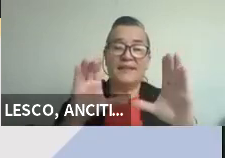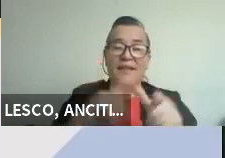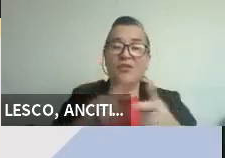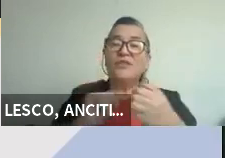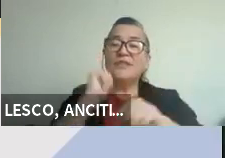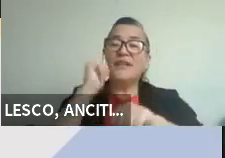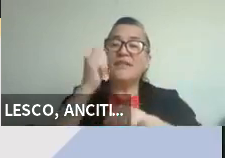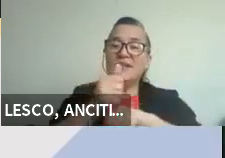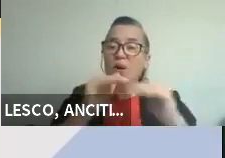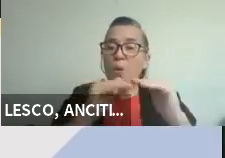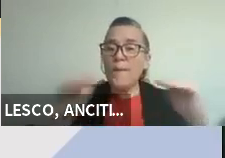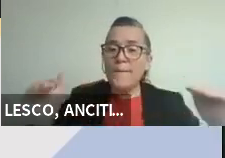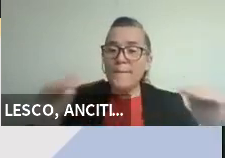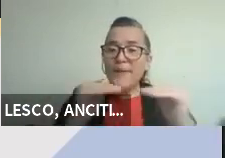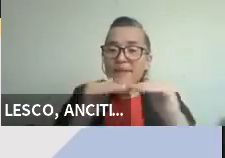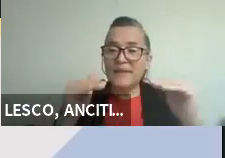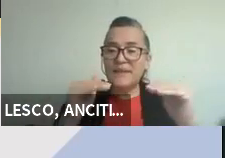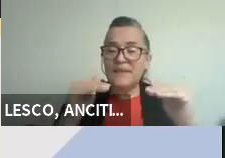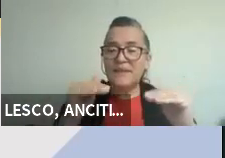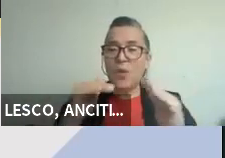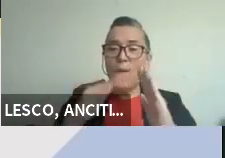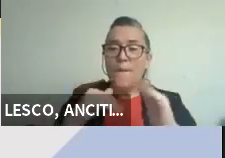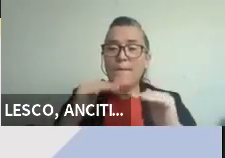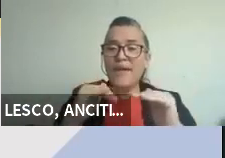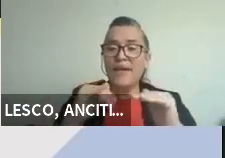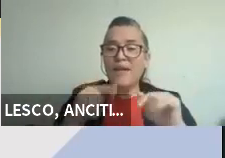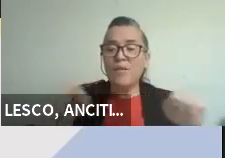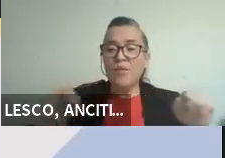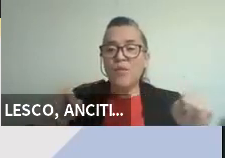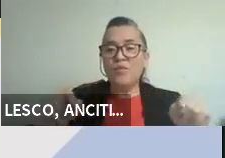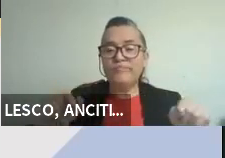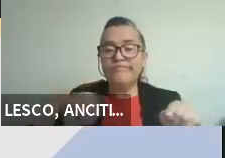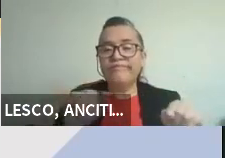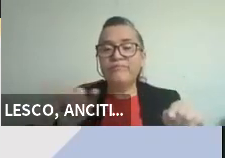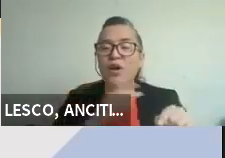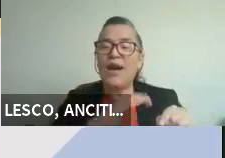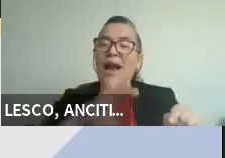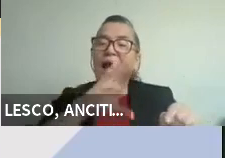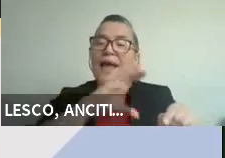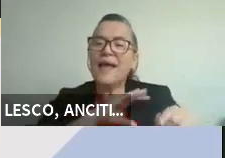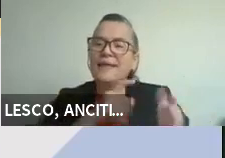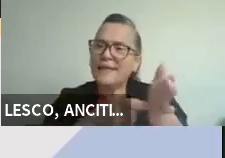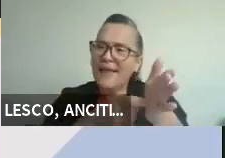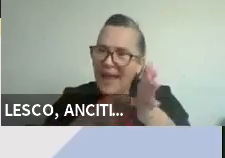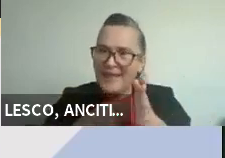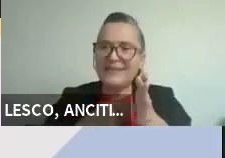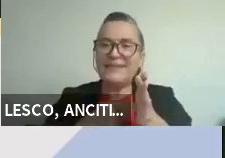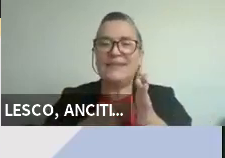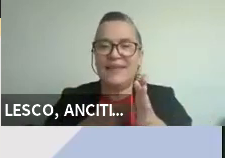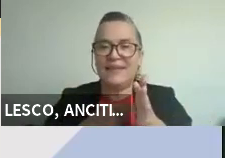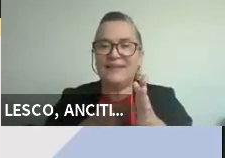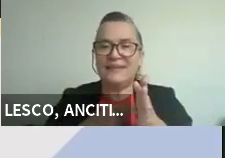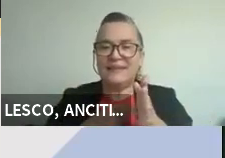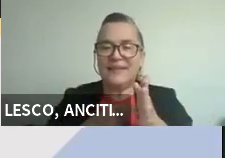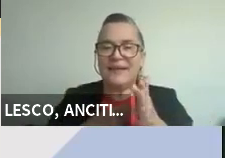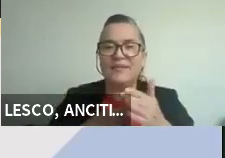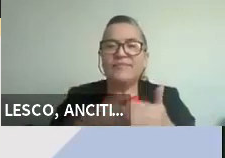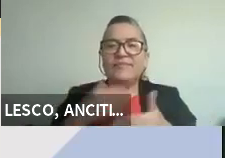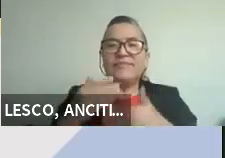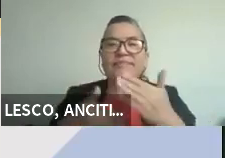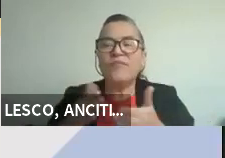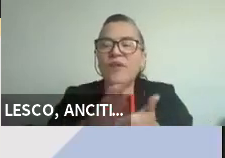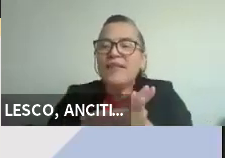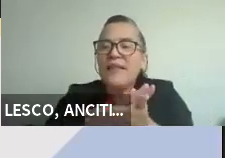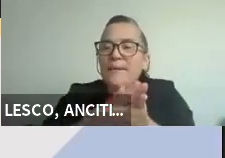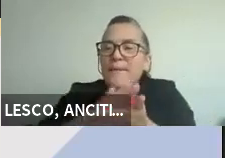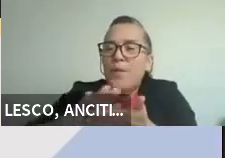ese piso mínimo y debe ser debe ser un piso mini como un carácter de exigencia que lleve a esta depuración